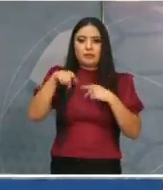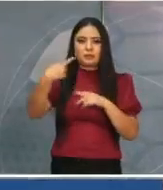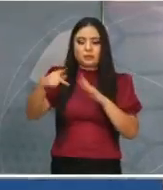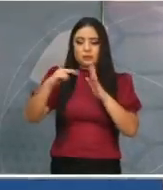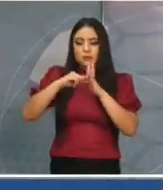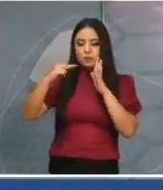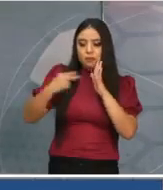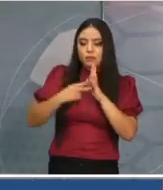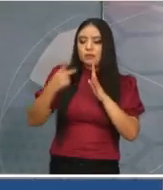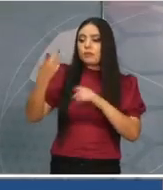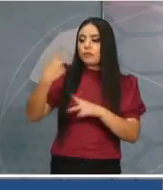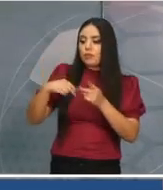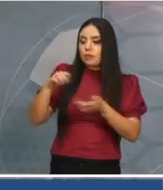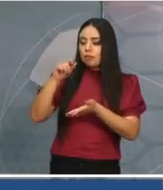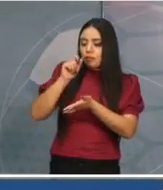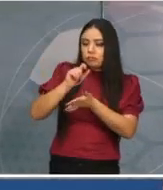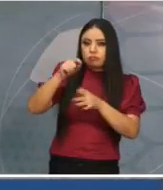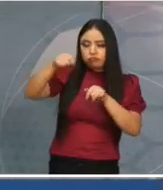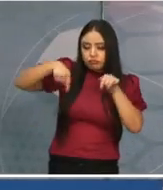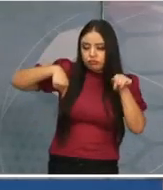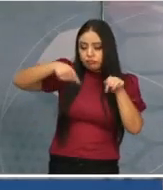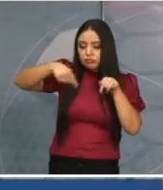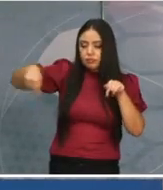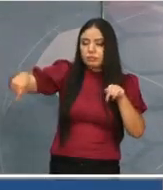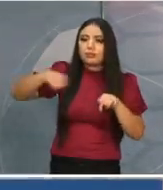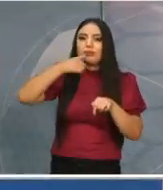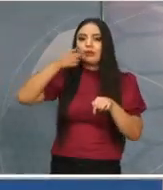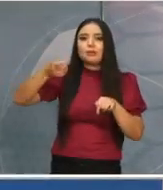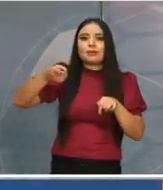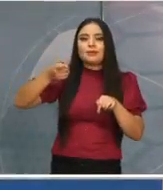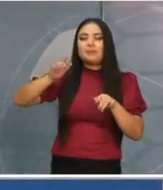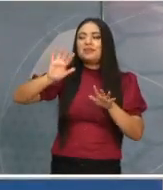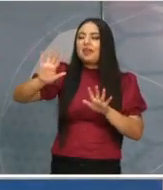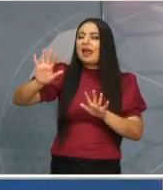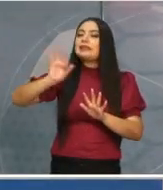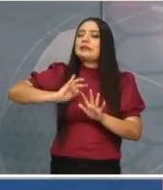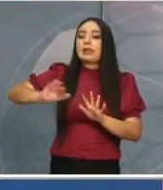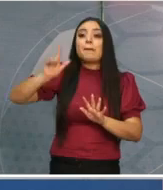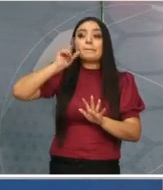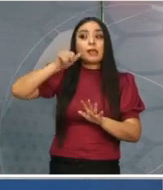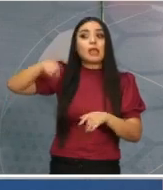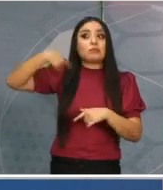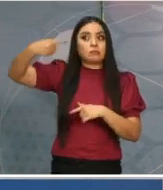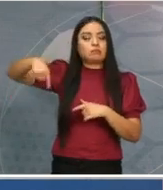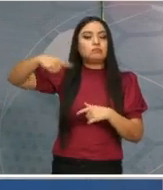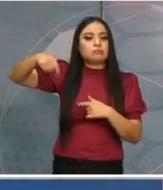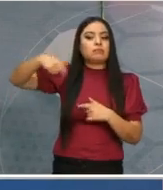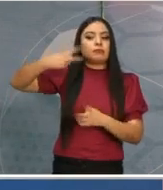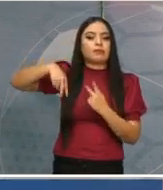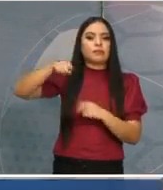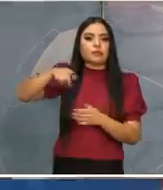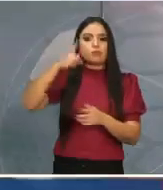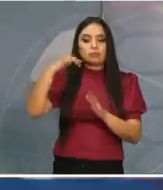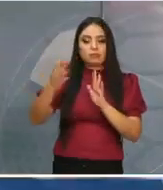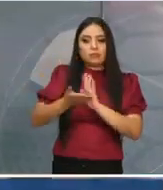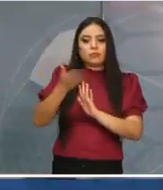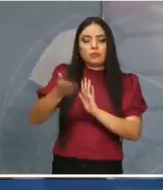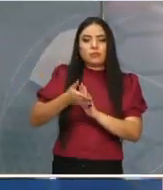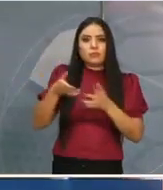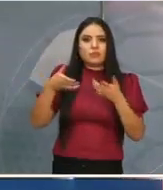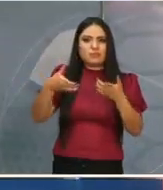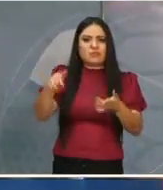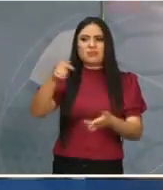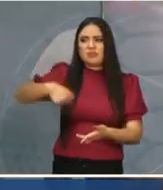y nos dieron la pastillita de cálmate por mañana pasado vienen a hacer la carretera aquí no hay ningún ningún este de